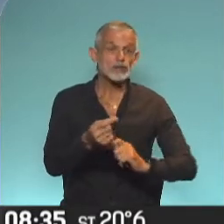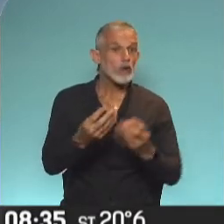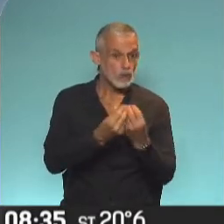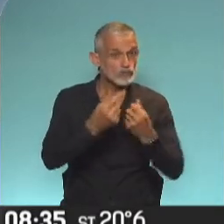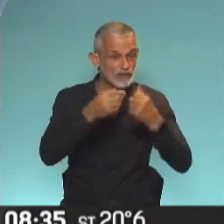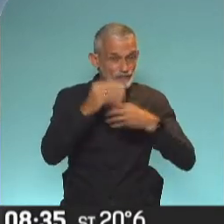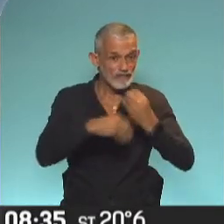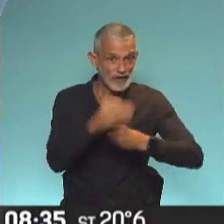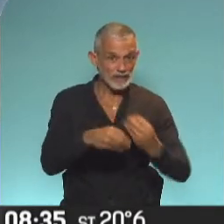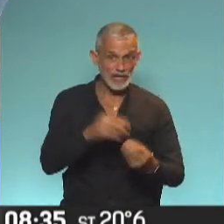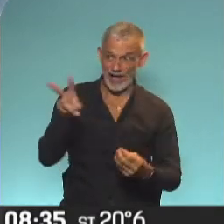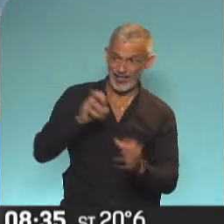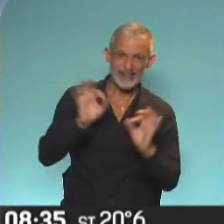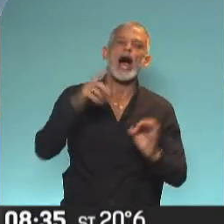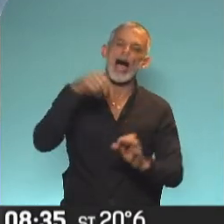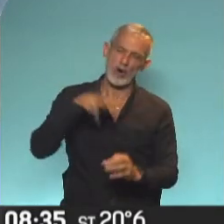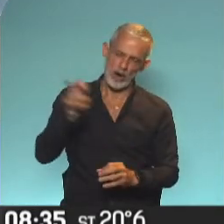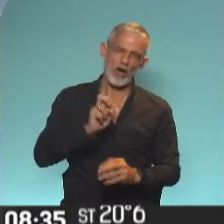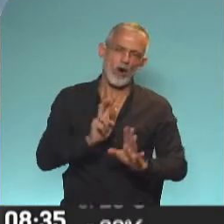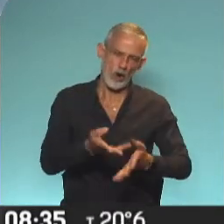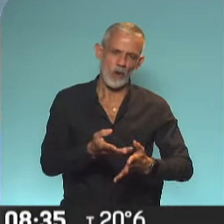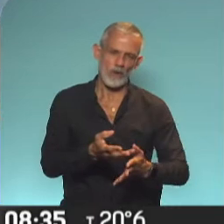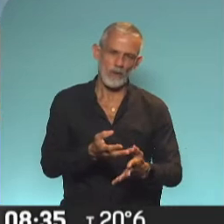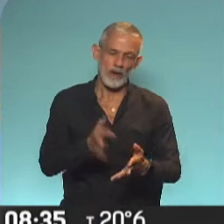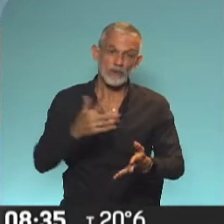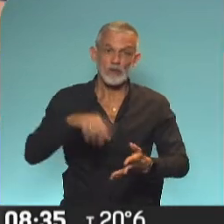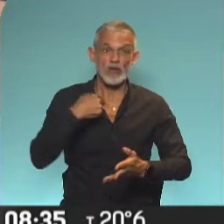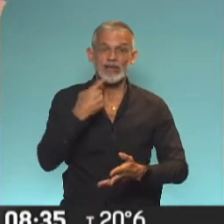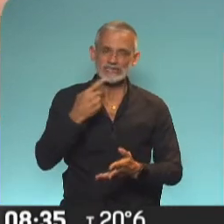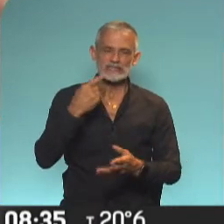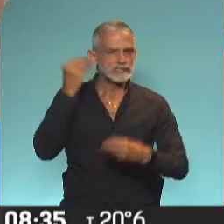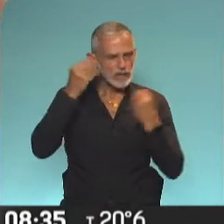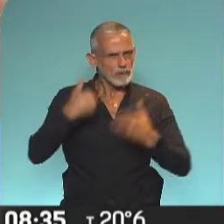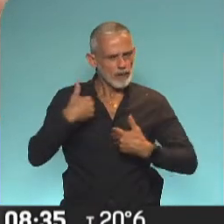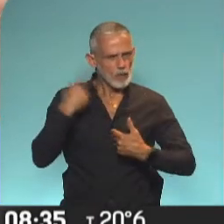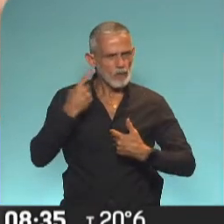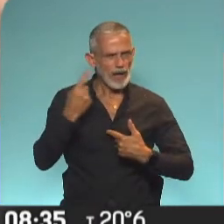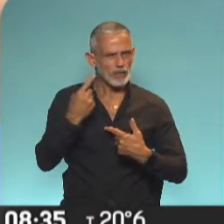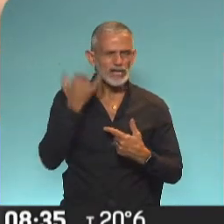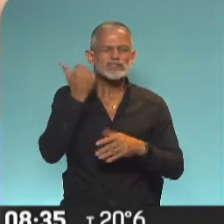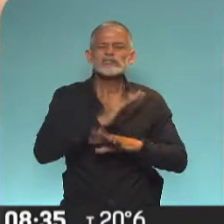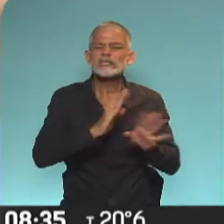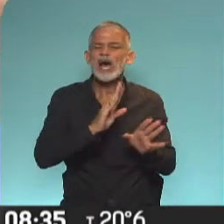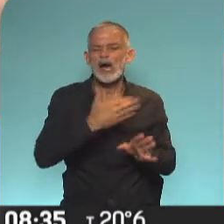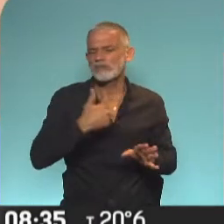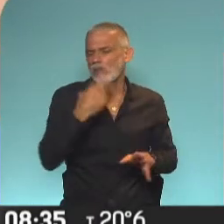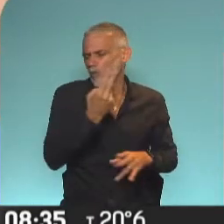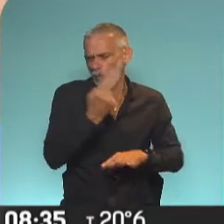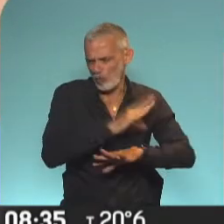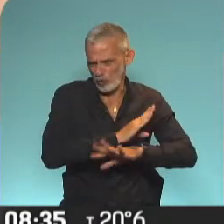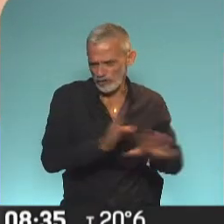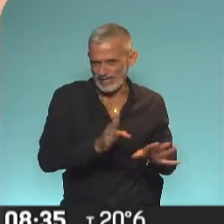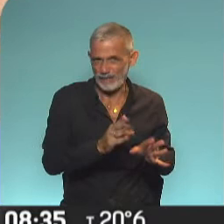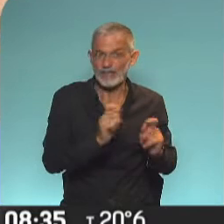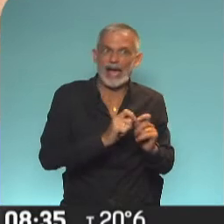lo cobraban pudieran cobrarlo. Por eso nosotras decimos, y lo que nos preocupó enseguida, lo irreparable ya pasó. Nosotras sabemos,